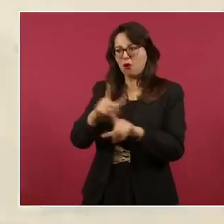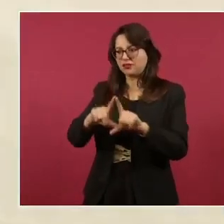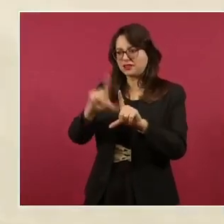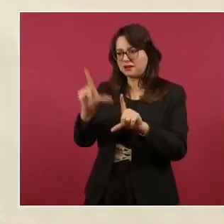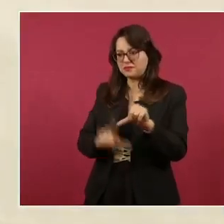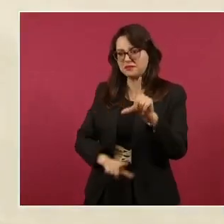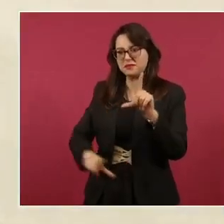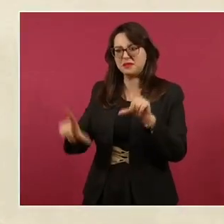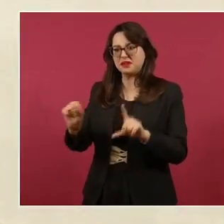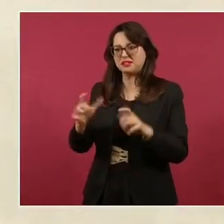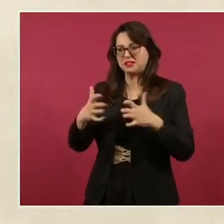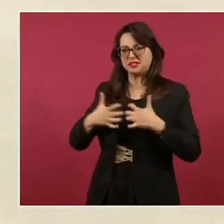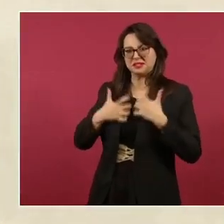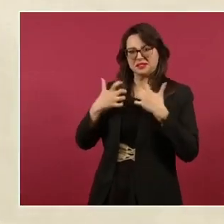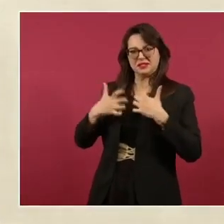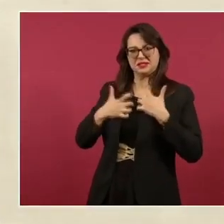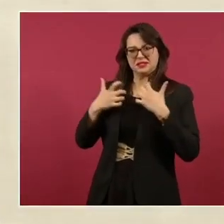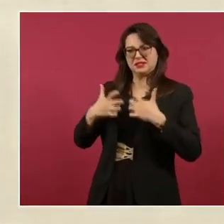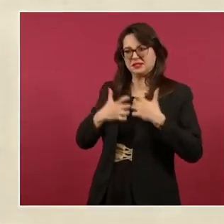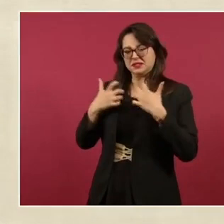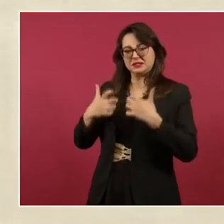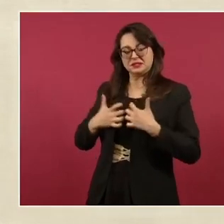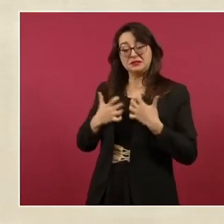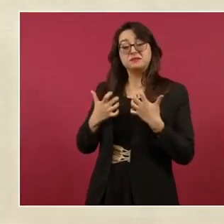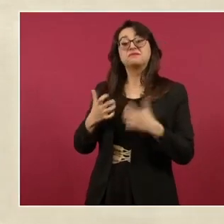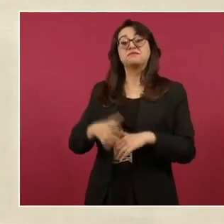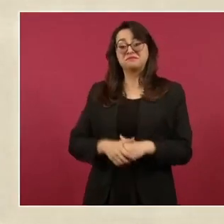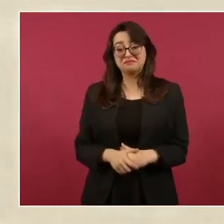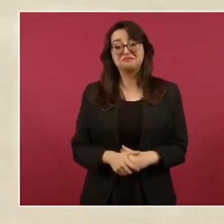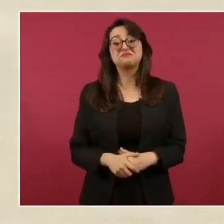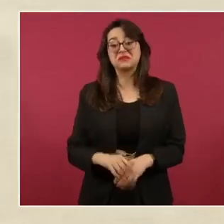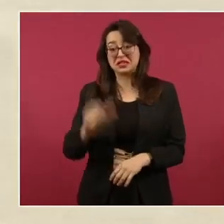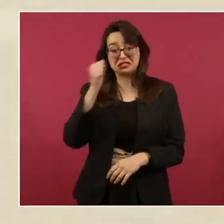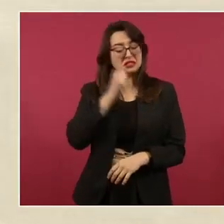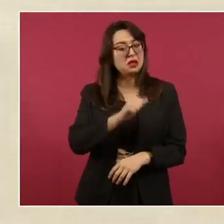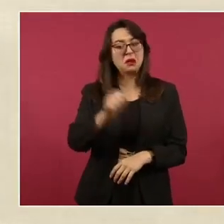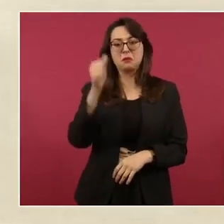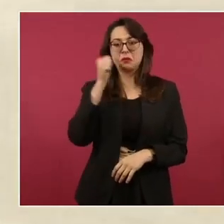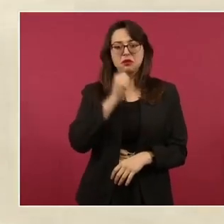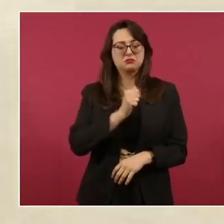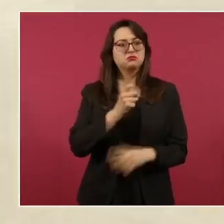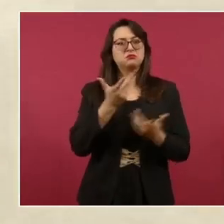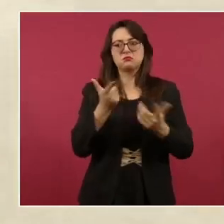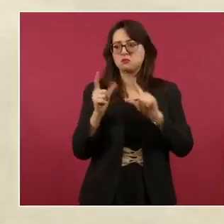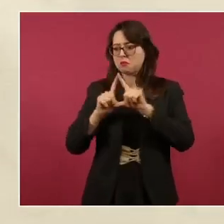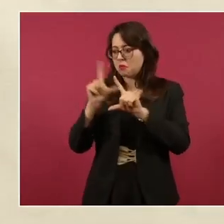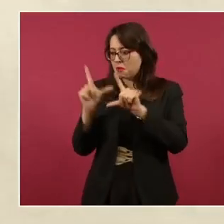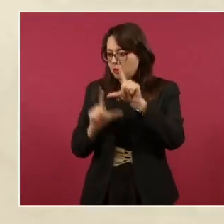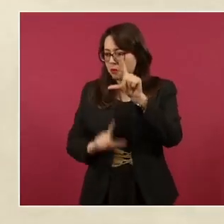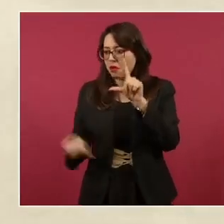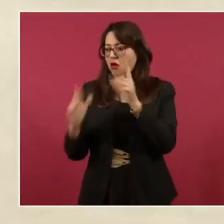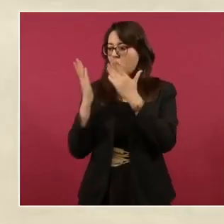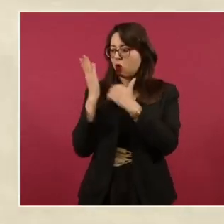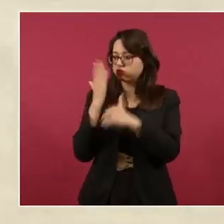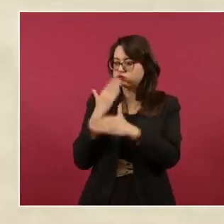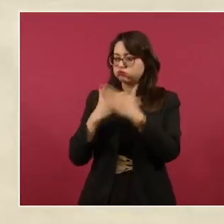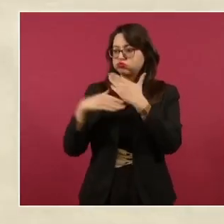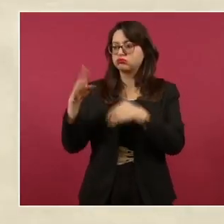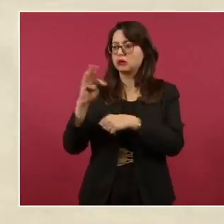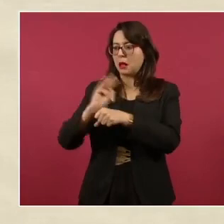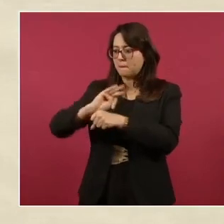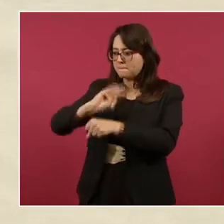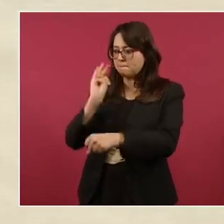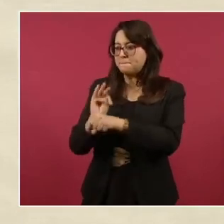intolerante y hasta violenta cuando se trata de reivindicaciones sociales a favor del